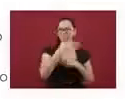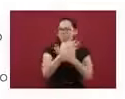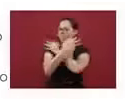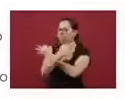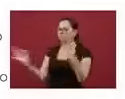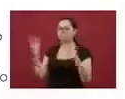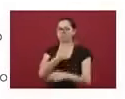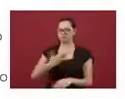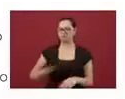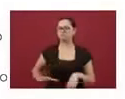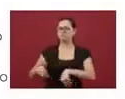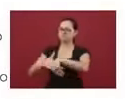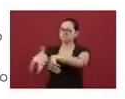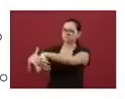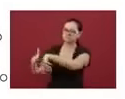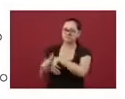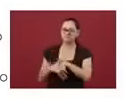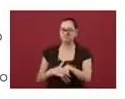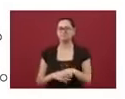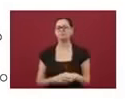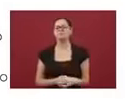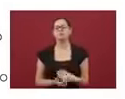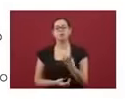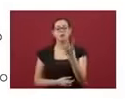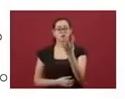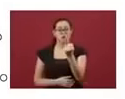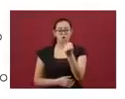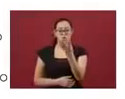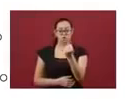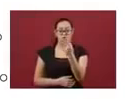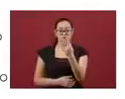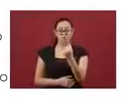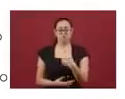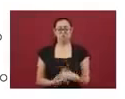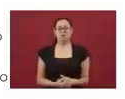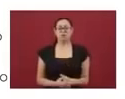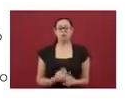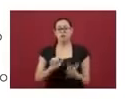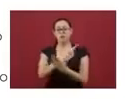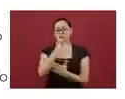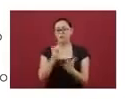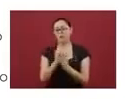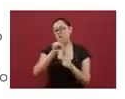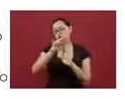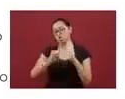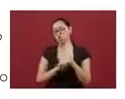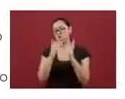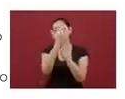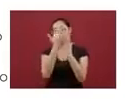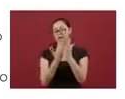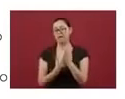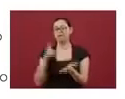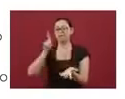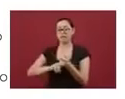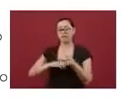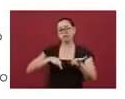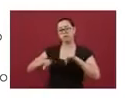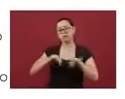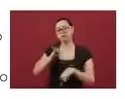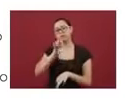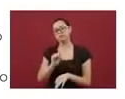el noveno tenemos que modernizar toda la normatividad y la práctica de las secretarias relaciones exteriores